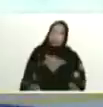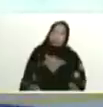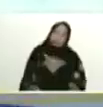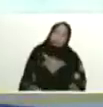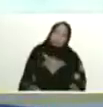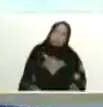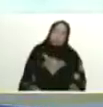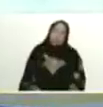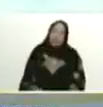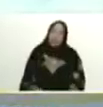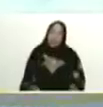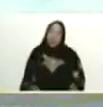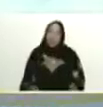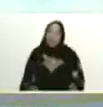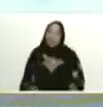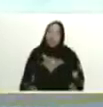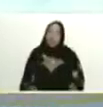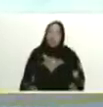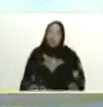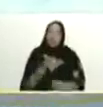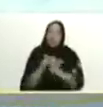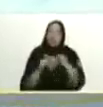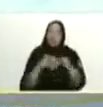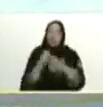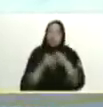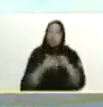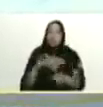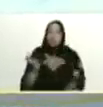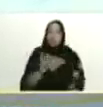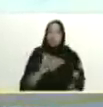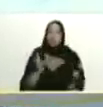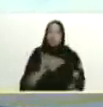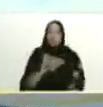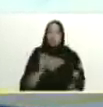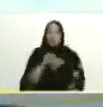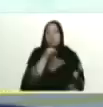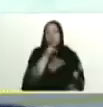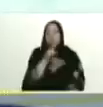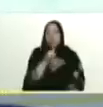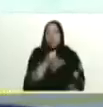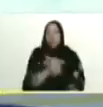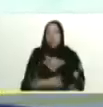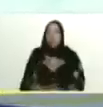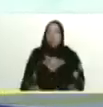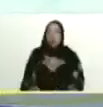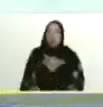y construyendo la independencia económica venezolana.